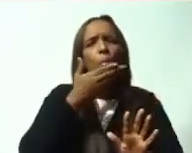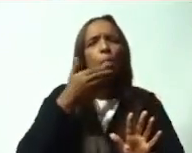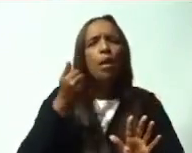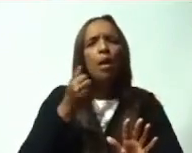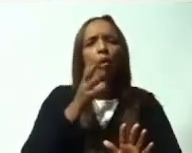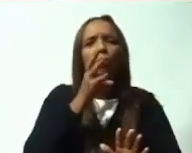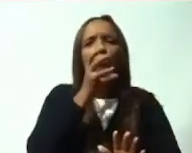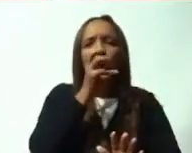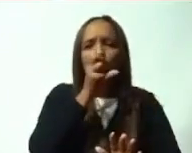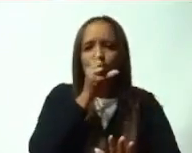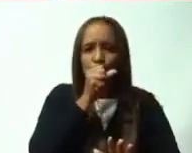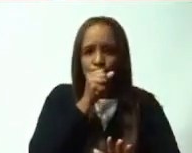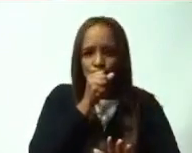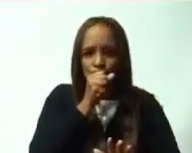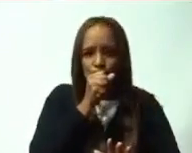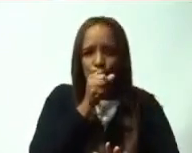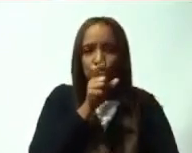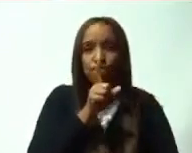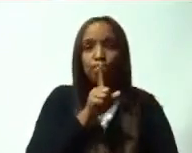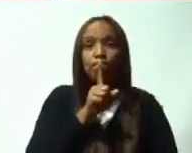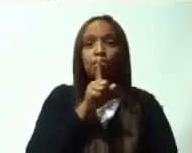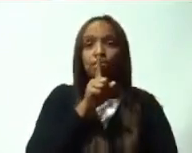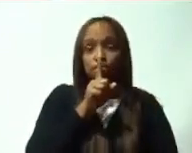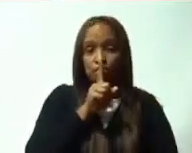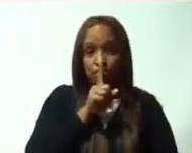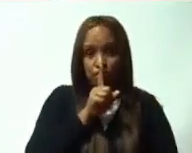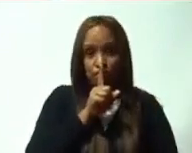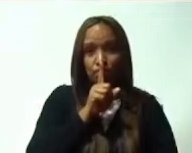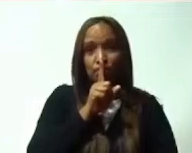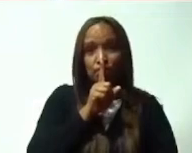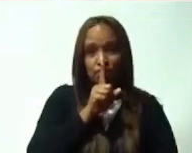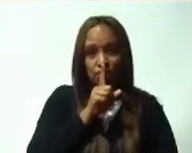Estaremos aquí en el tiempo que nos queda, señor presidente,